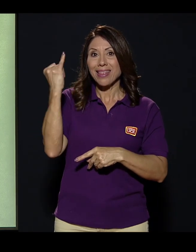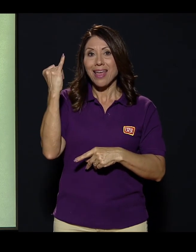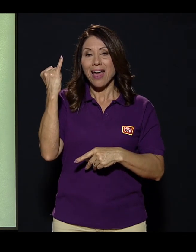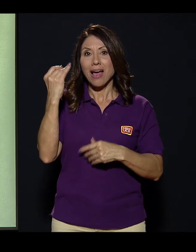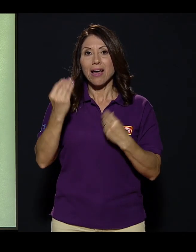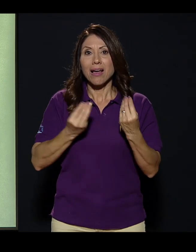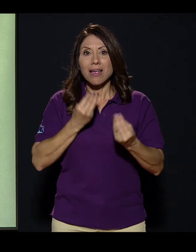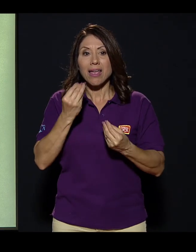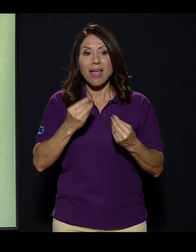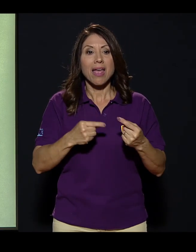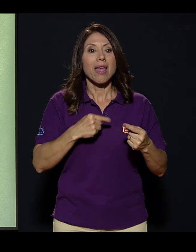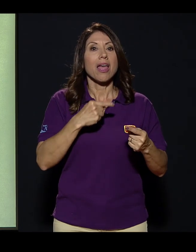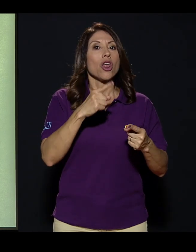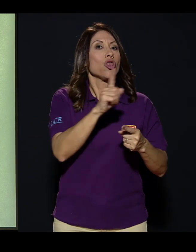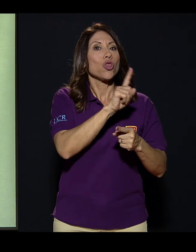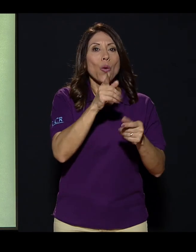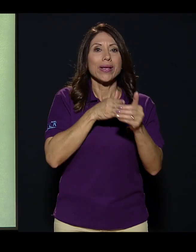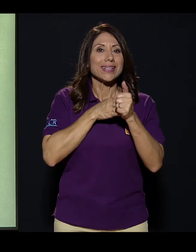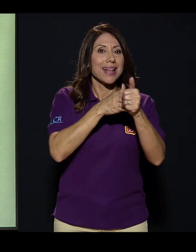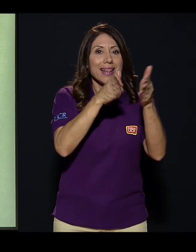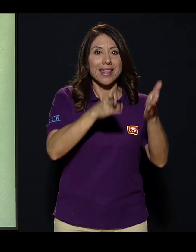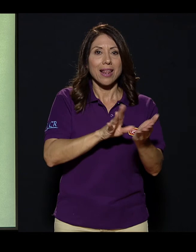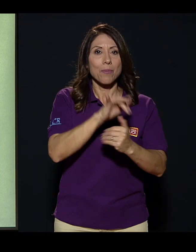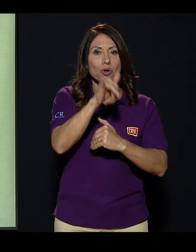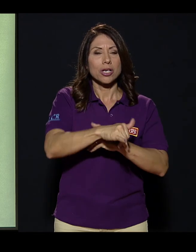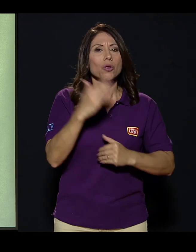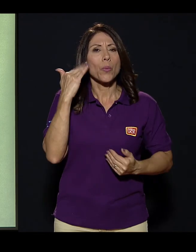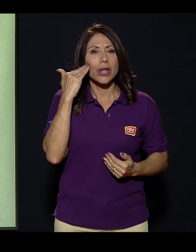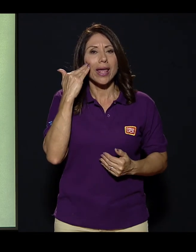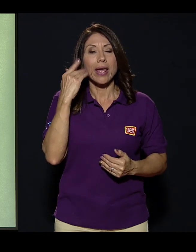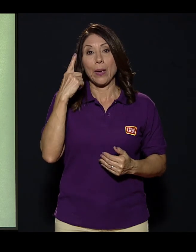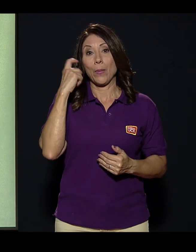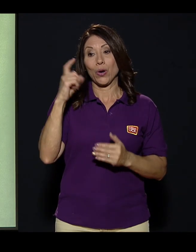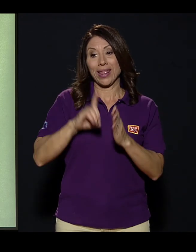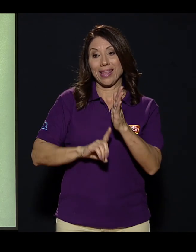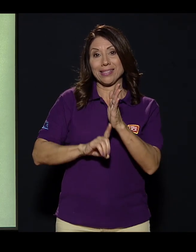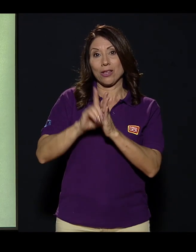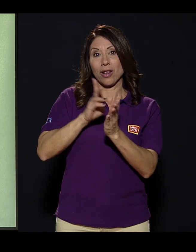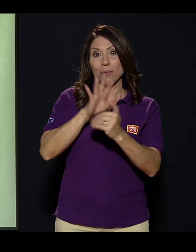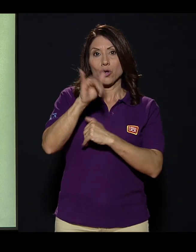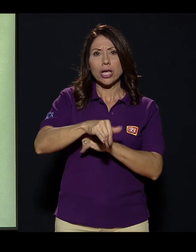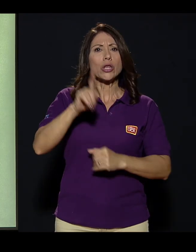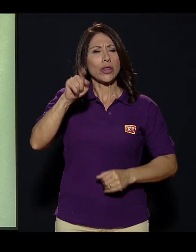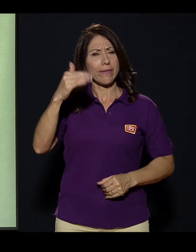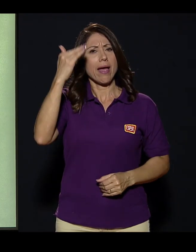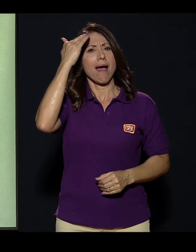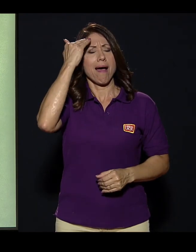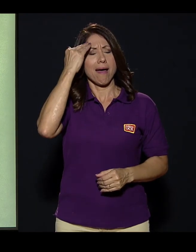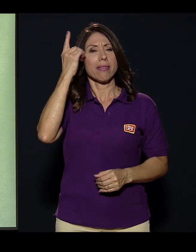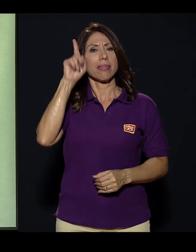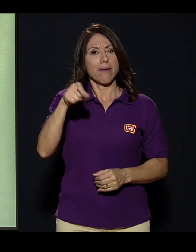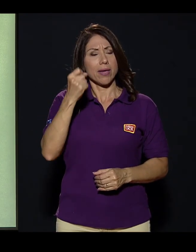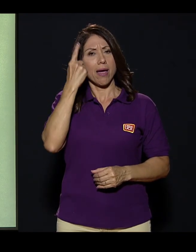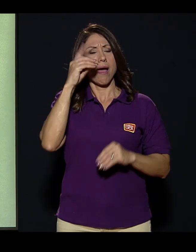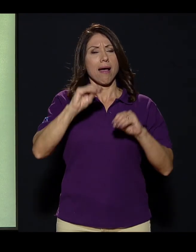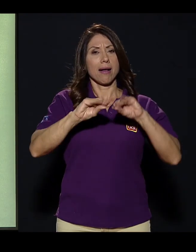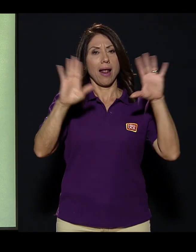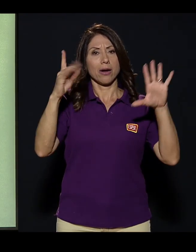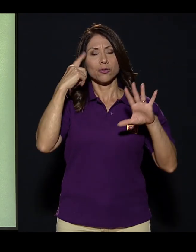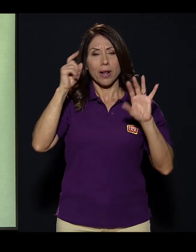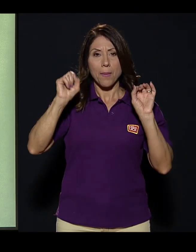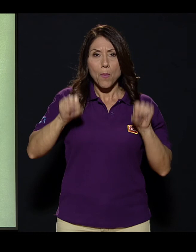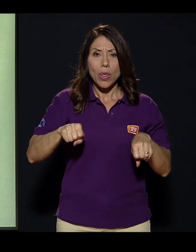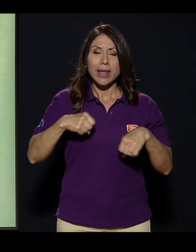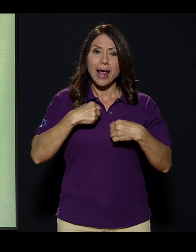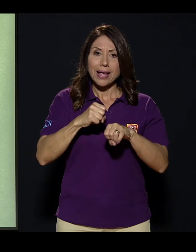unos conceptos muy claros para poder para que el proyecto salga. Yo puedo ser el iniciador, puedo ser el motivador,